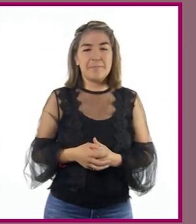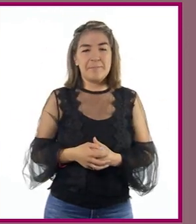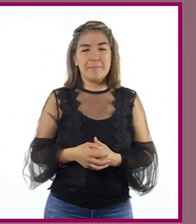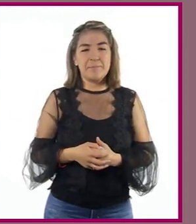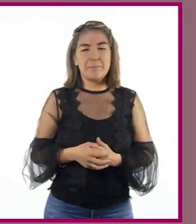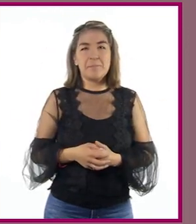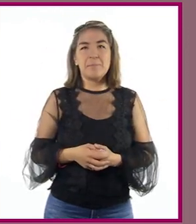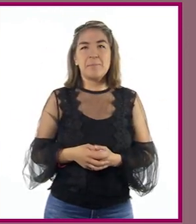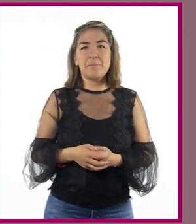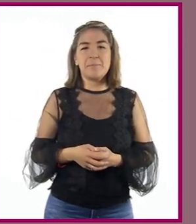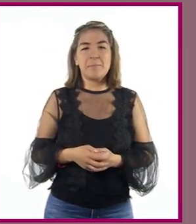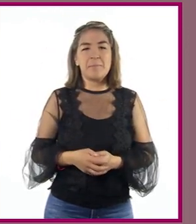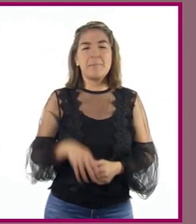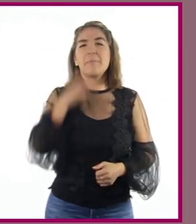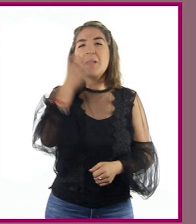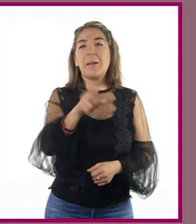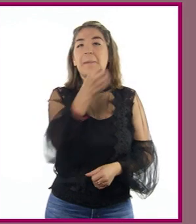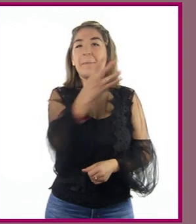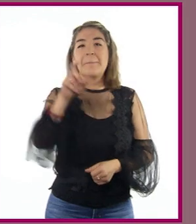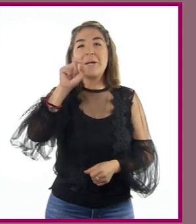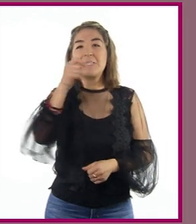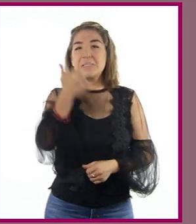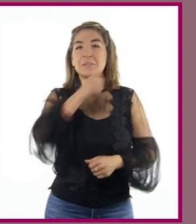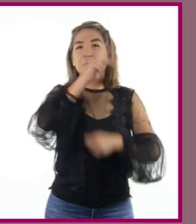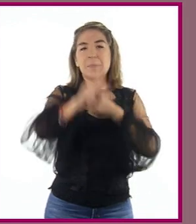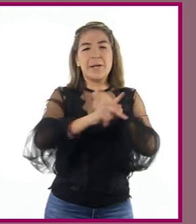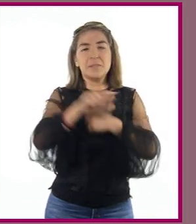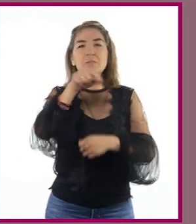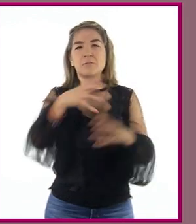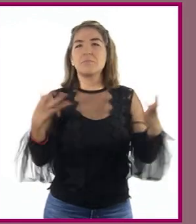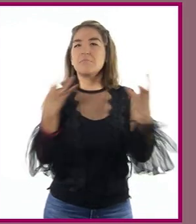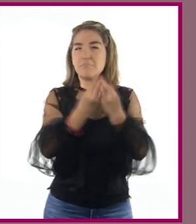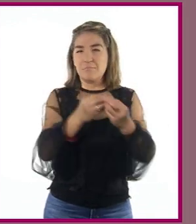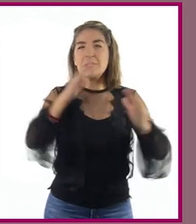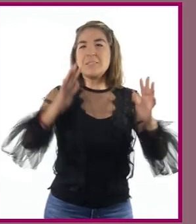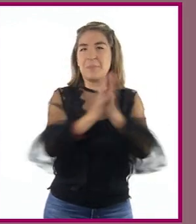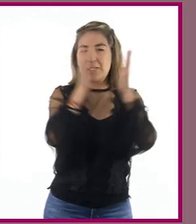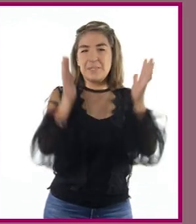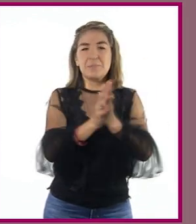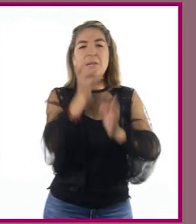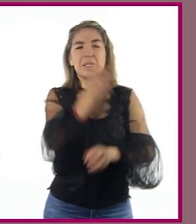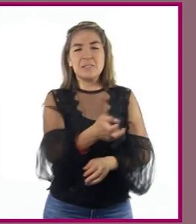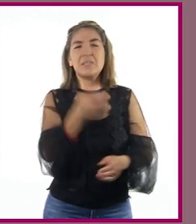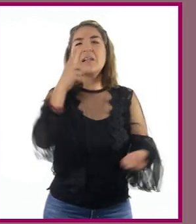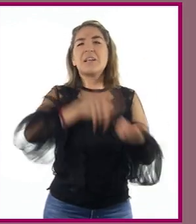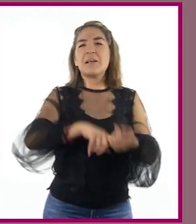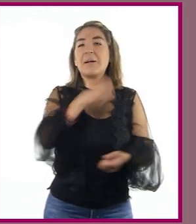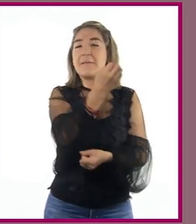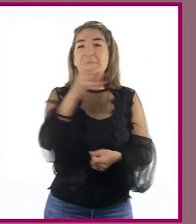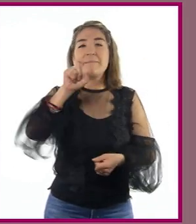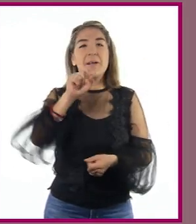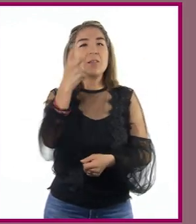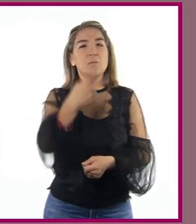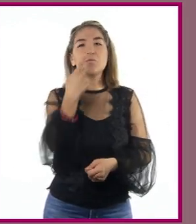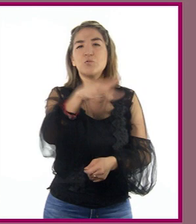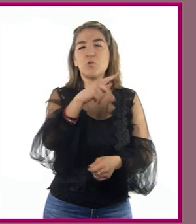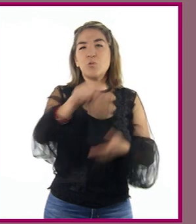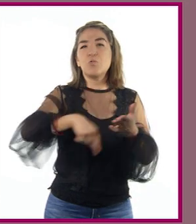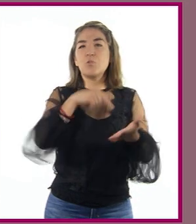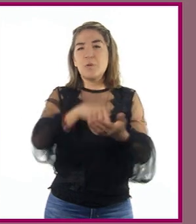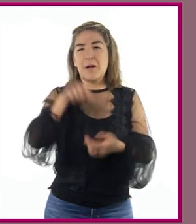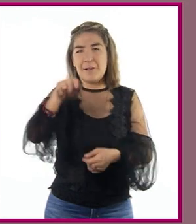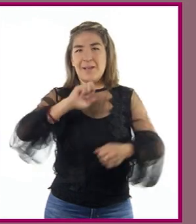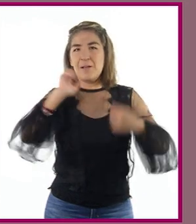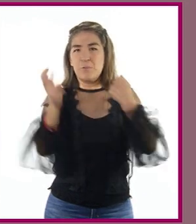Actualmente, 26 países participan plenamente en el sistema Schengen. 22 de ellos son Estados miembros de la Unión